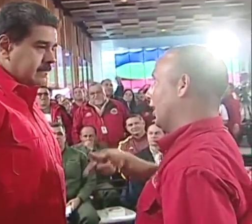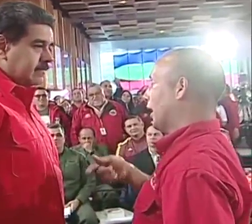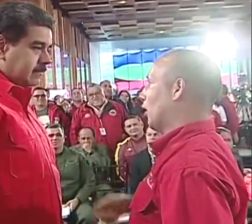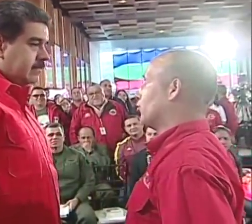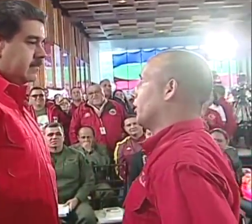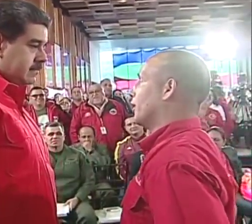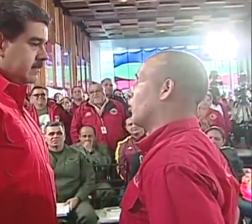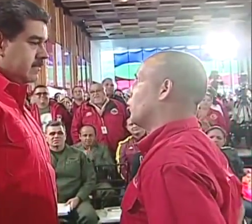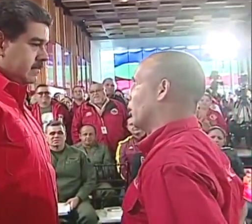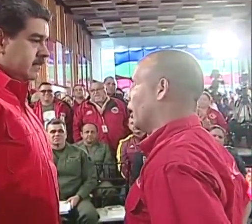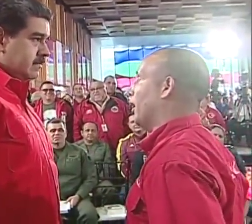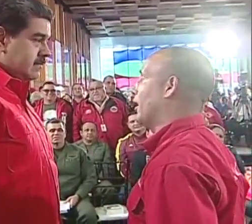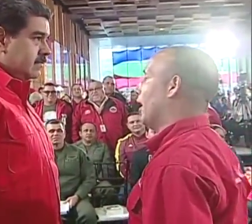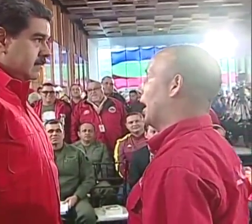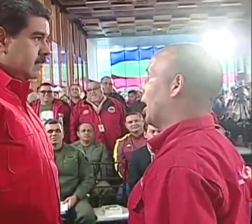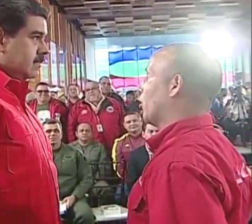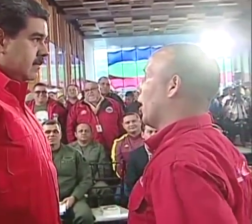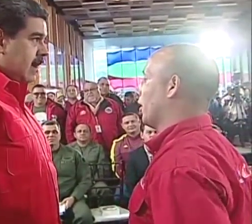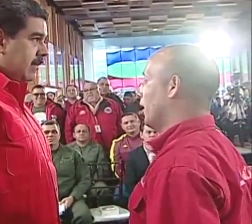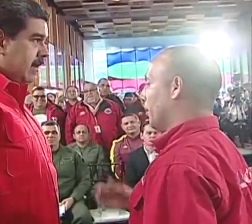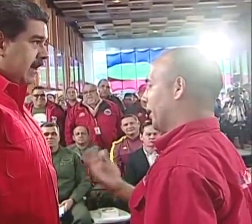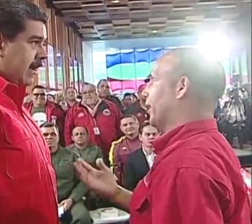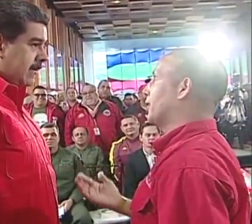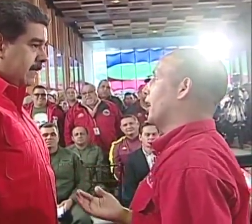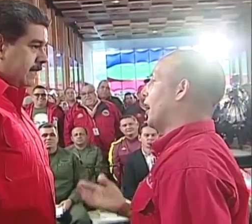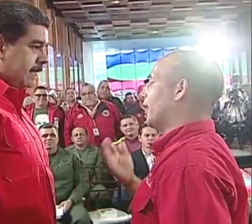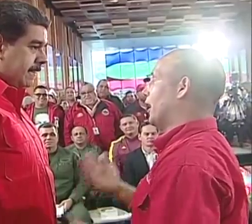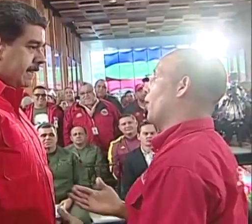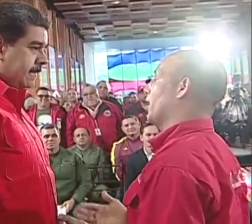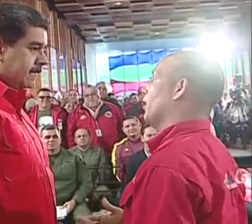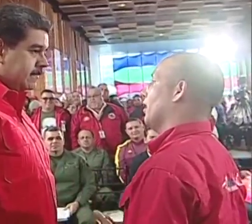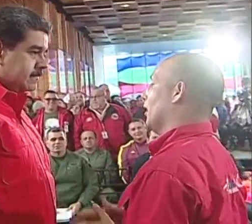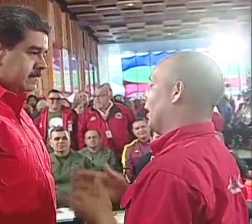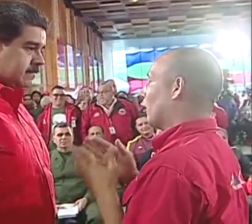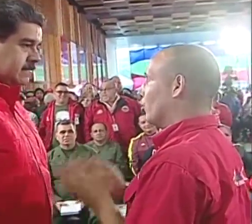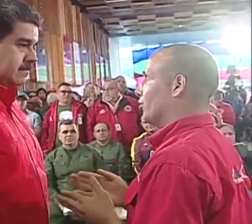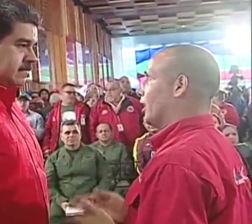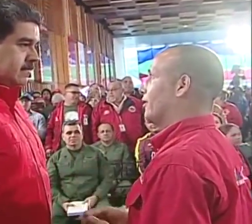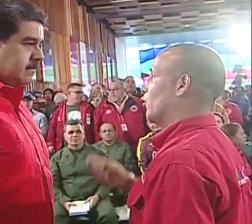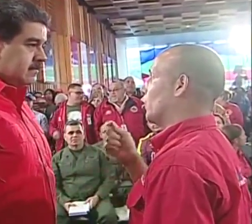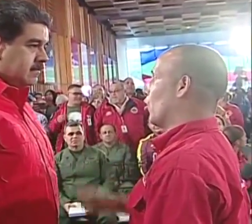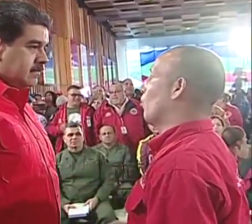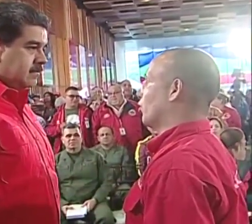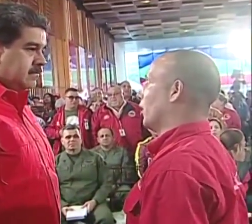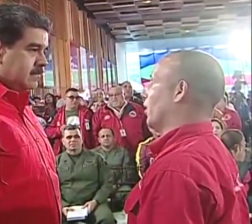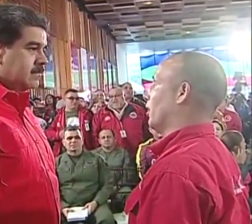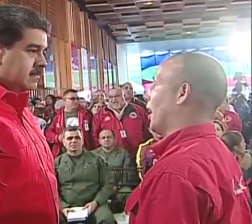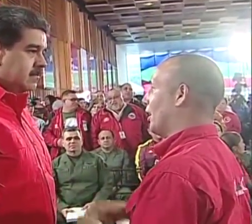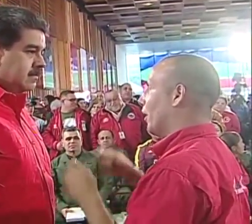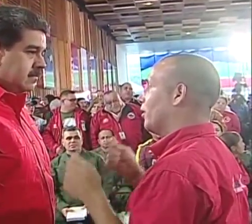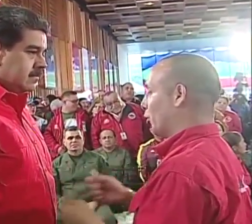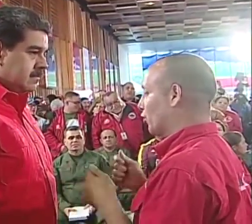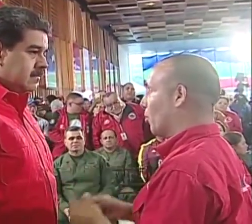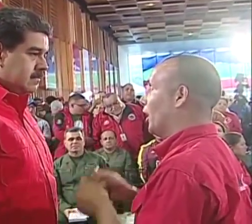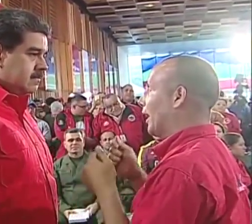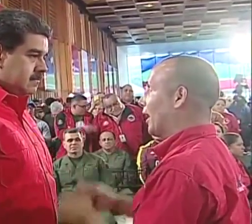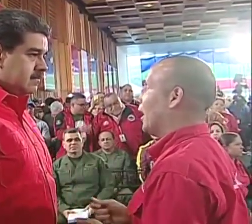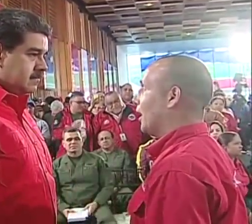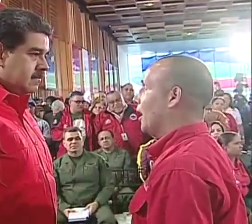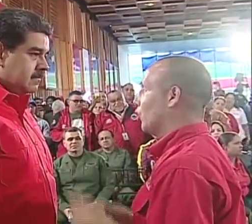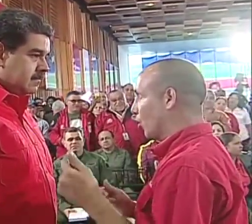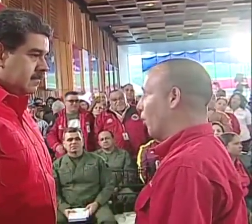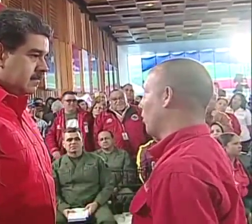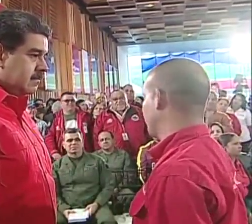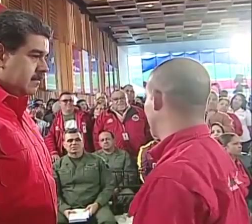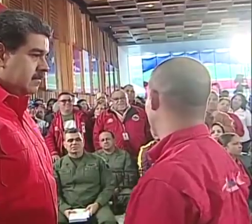los Petroleros. Él destacaba y le indicaba a la máxima autoridad del país que puede contar con la juventud